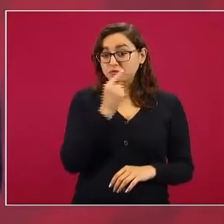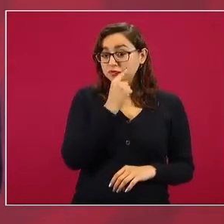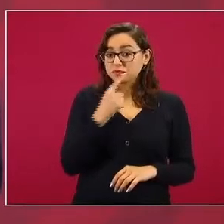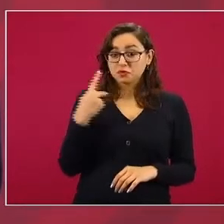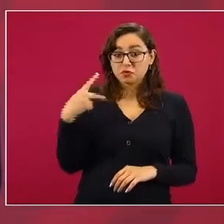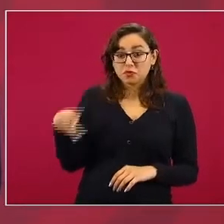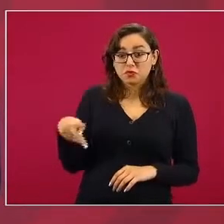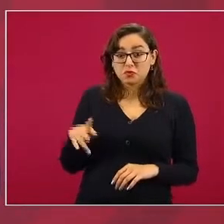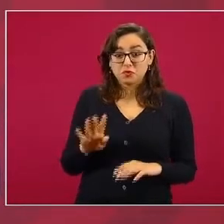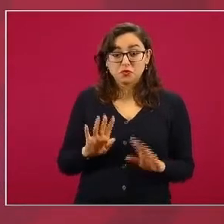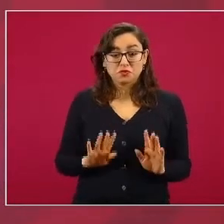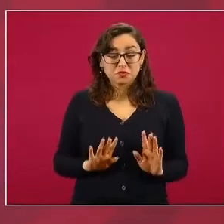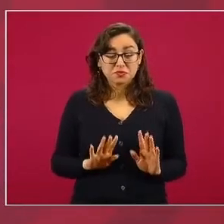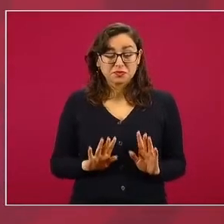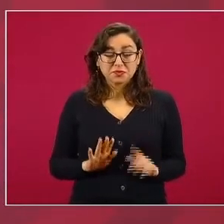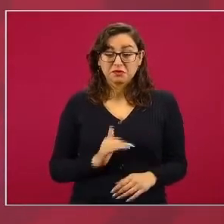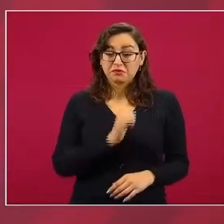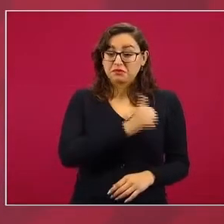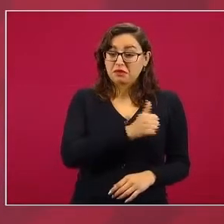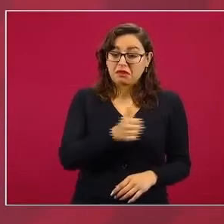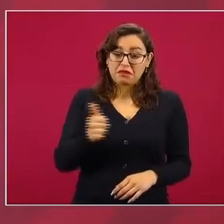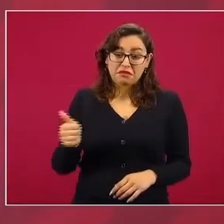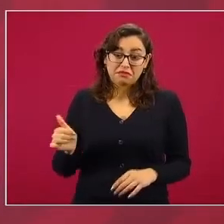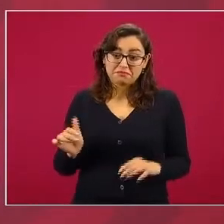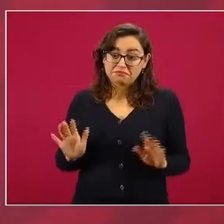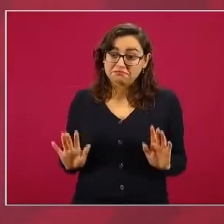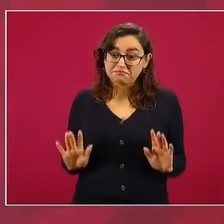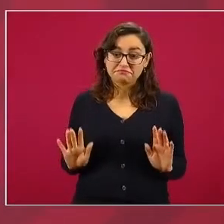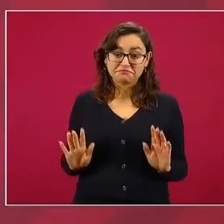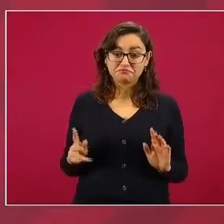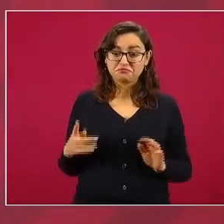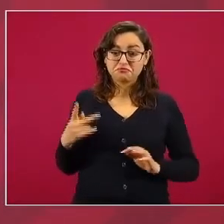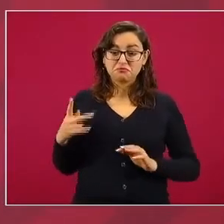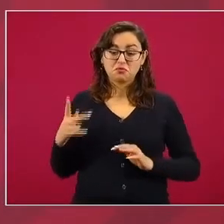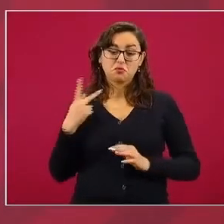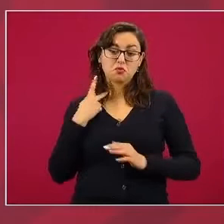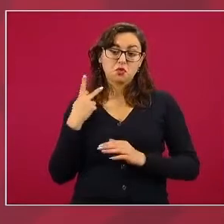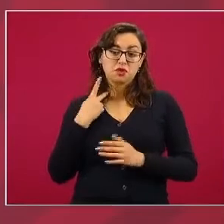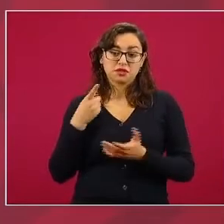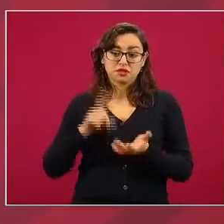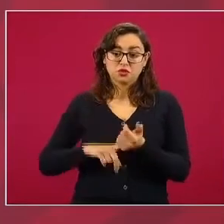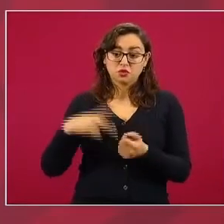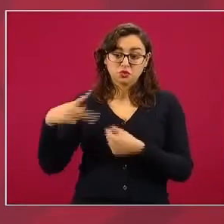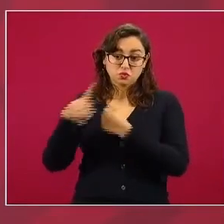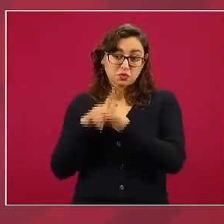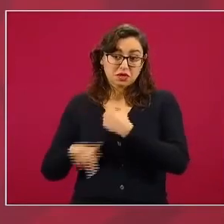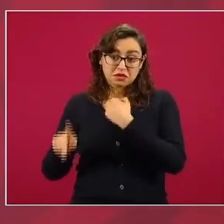es libre de manejar su política exterior.